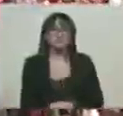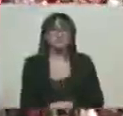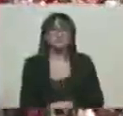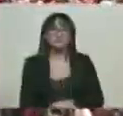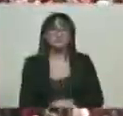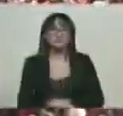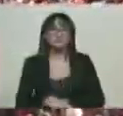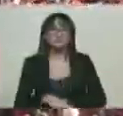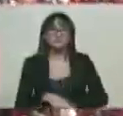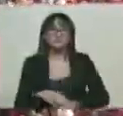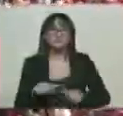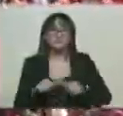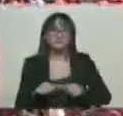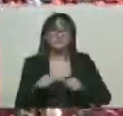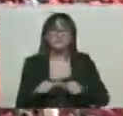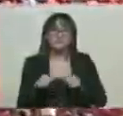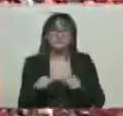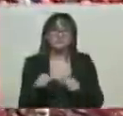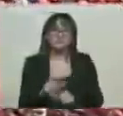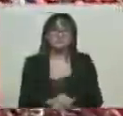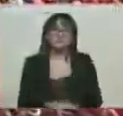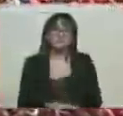seguir adelante.